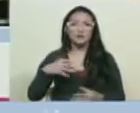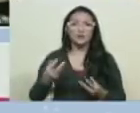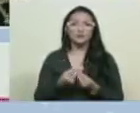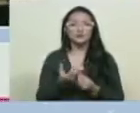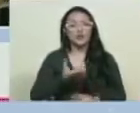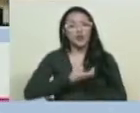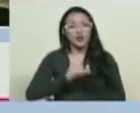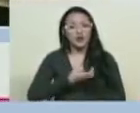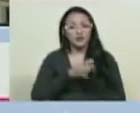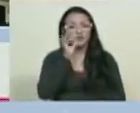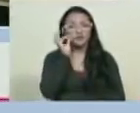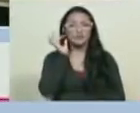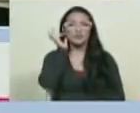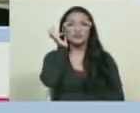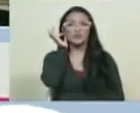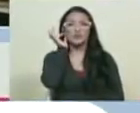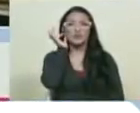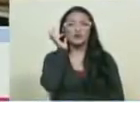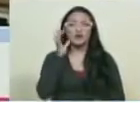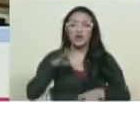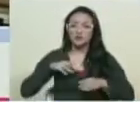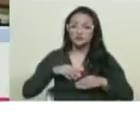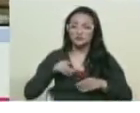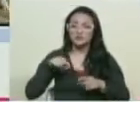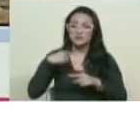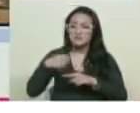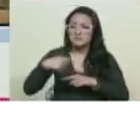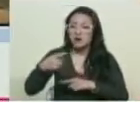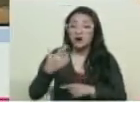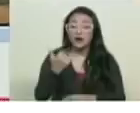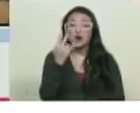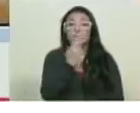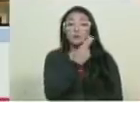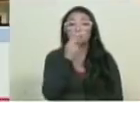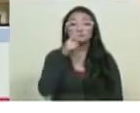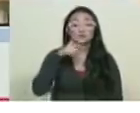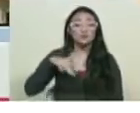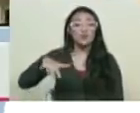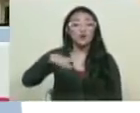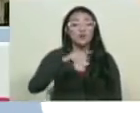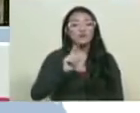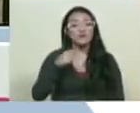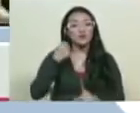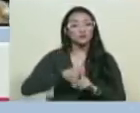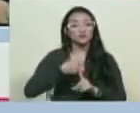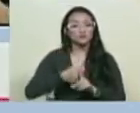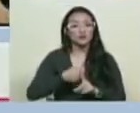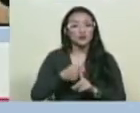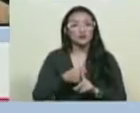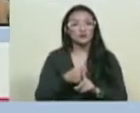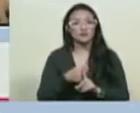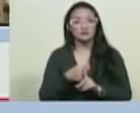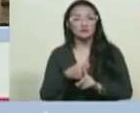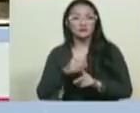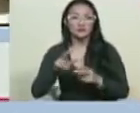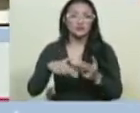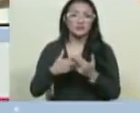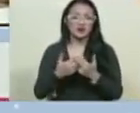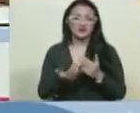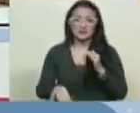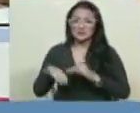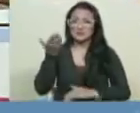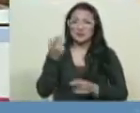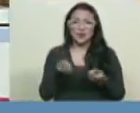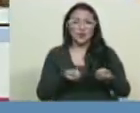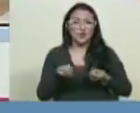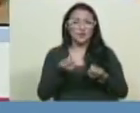alcalde, alcaldesa, que asuma mañana o pasado, tiene ese compromiso con el pueblo de luchar y de derrotar a esa guerra económica y